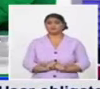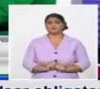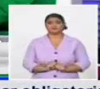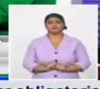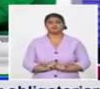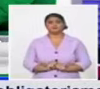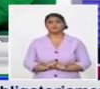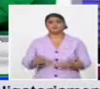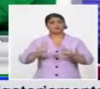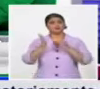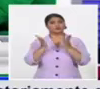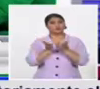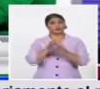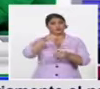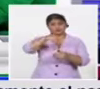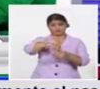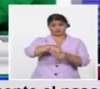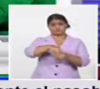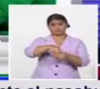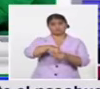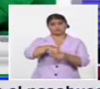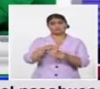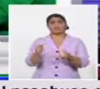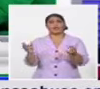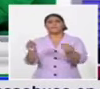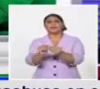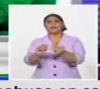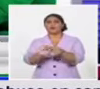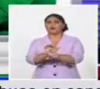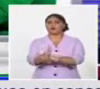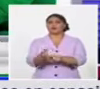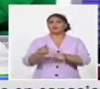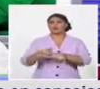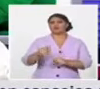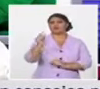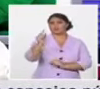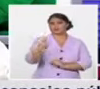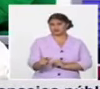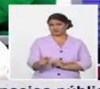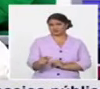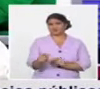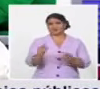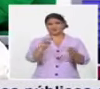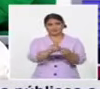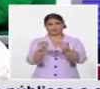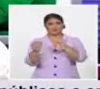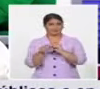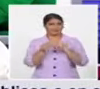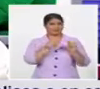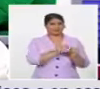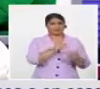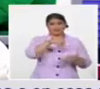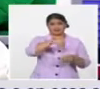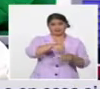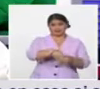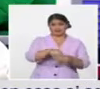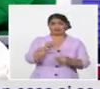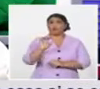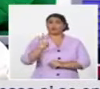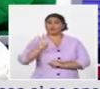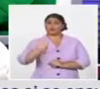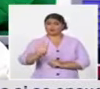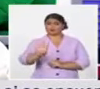Todos contactos de casos positivos ya previamente diagnosticados. 4 de los 14 fallecidos de aquí de